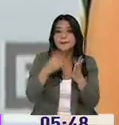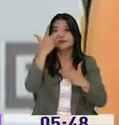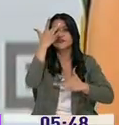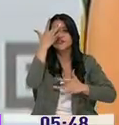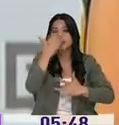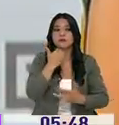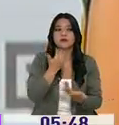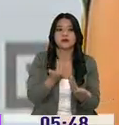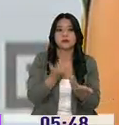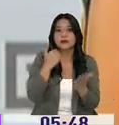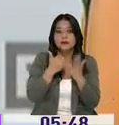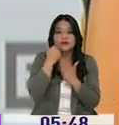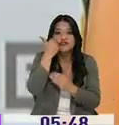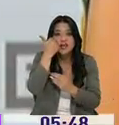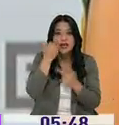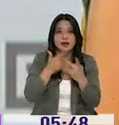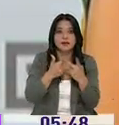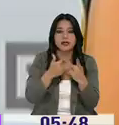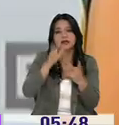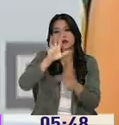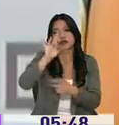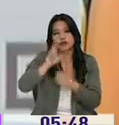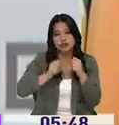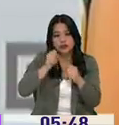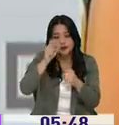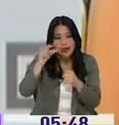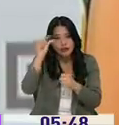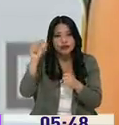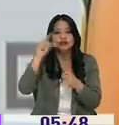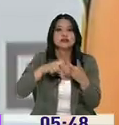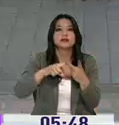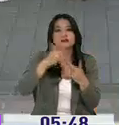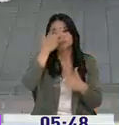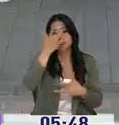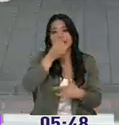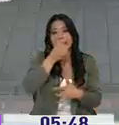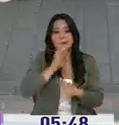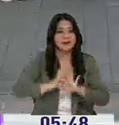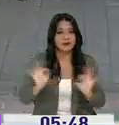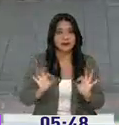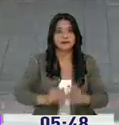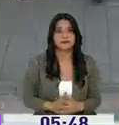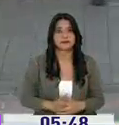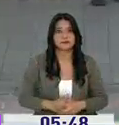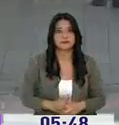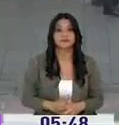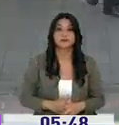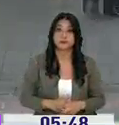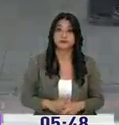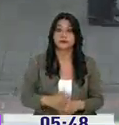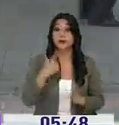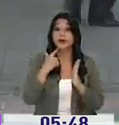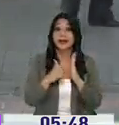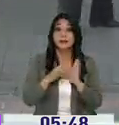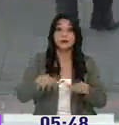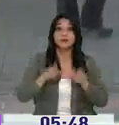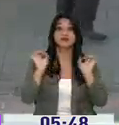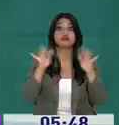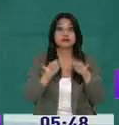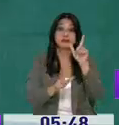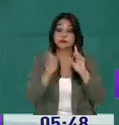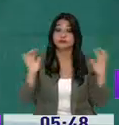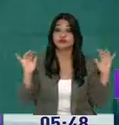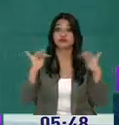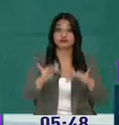síntoma como fiebre de 38 grados, dolor de cabeza, tos seca. Además, se recomienda no concurrir a lugares de afluencia masiva